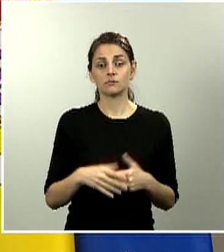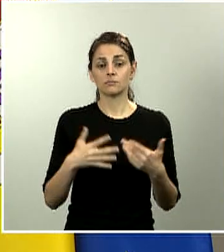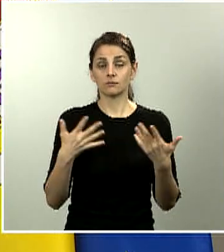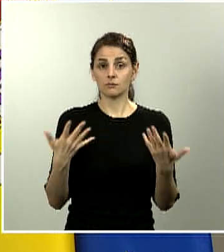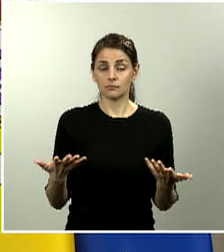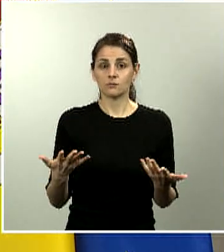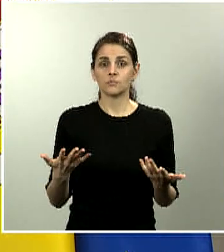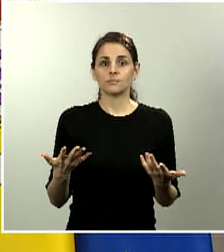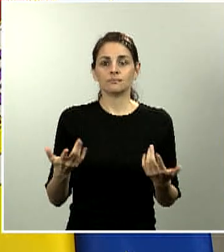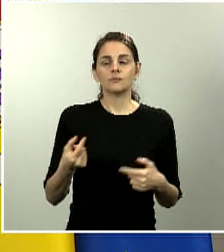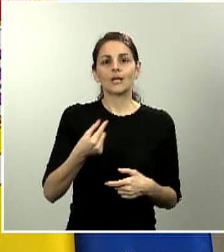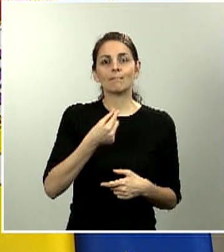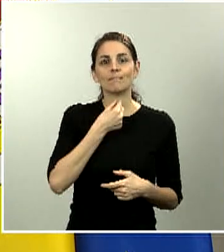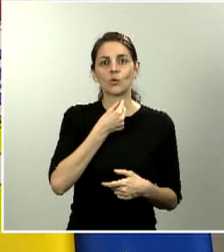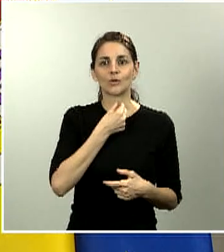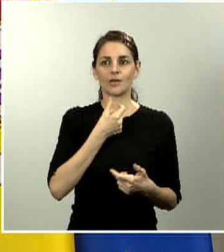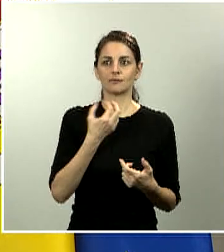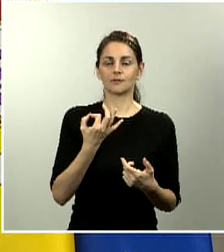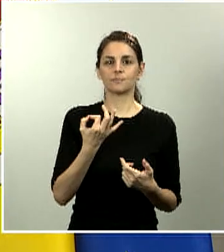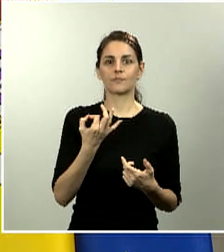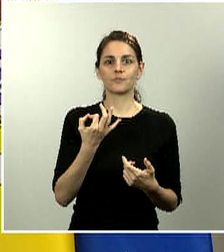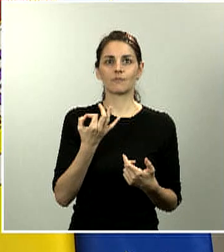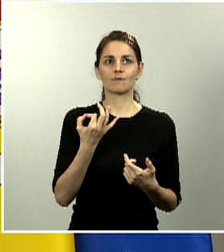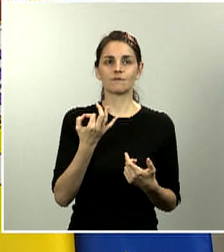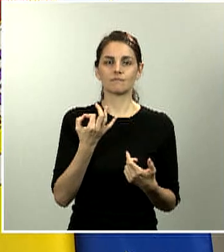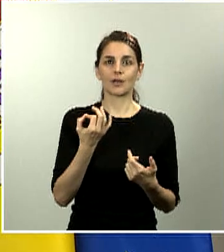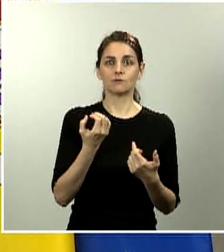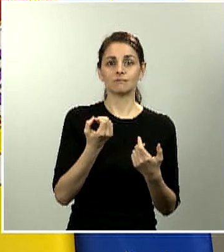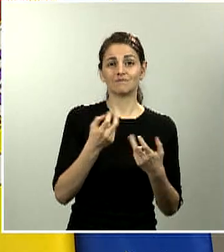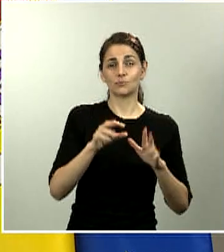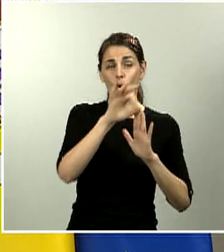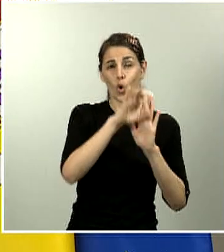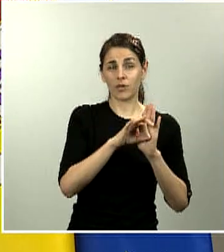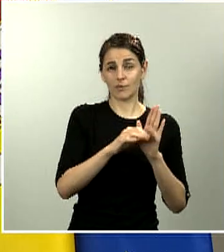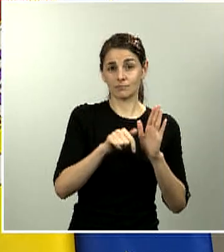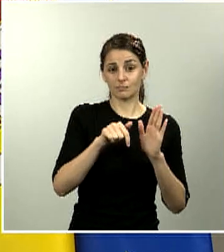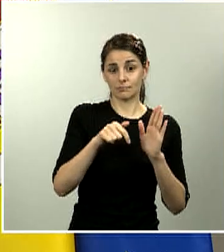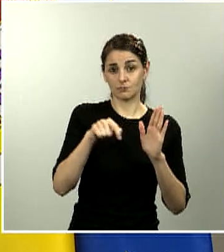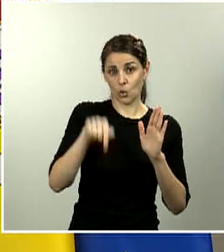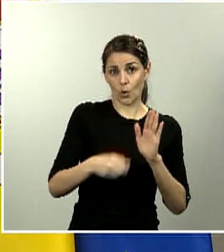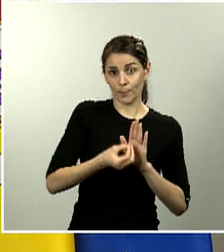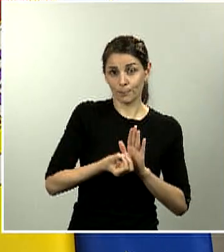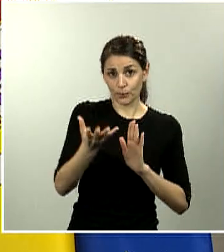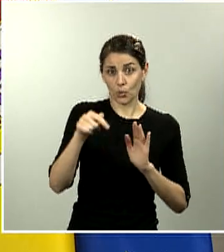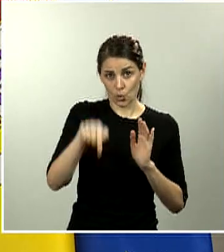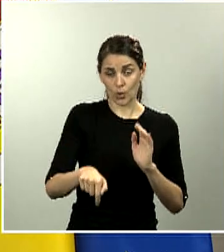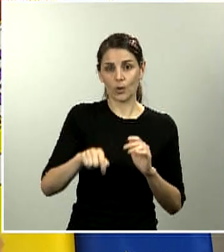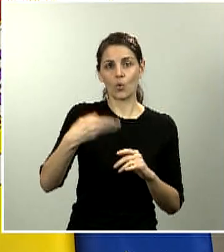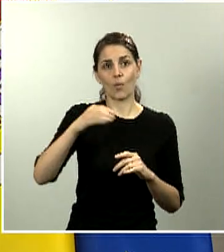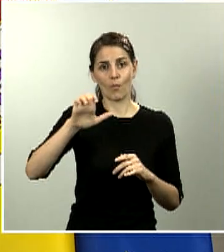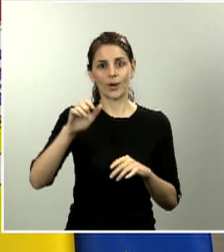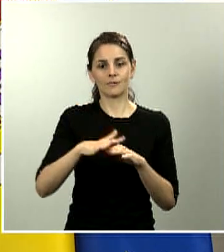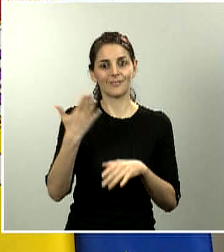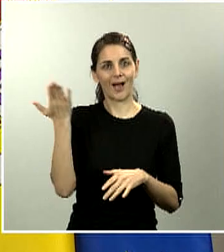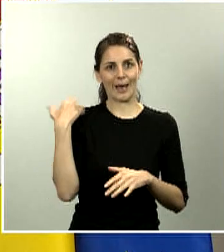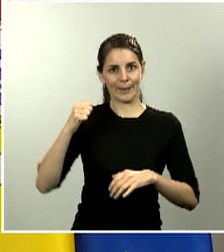gustaría que se interpretase y se valorase la nueva orden que se ha hecho pública hoy y que adopté en el día de ayer. Es una